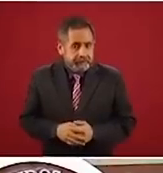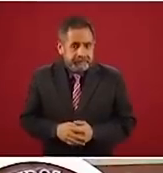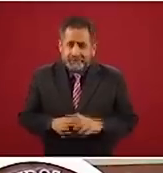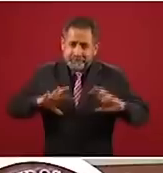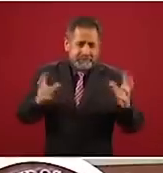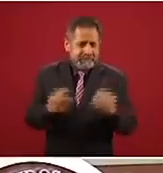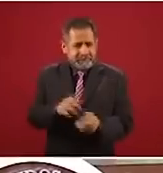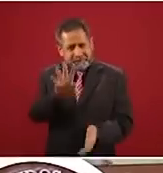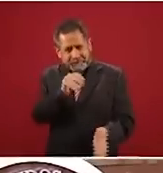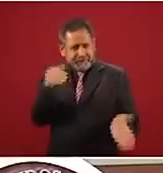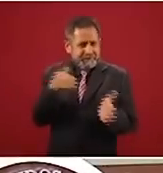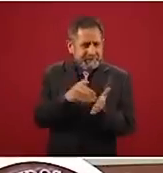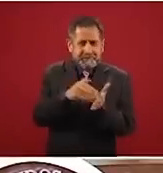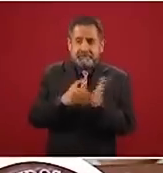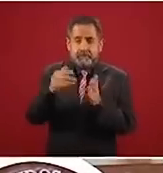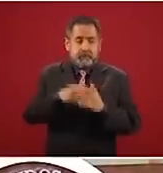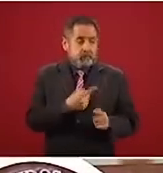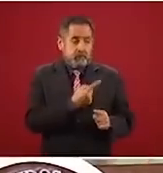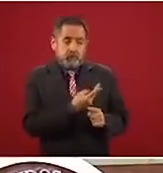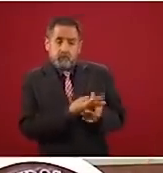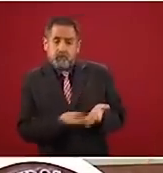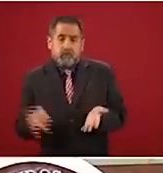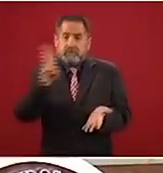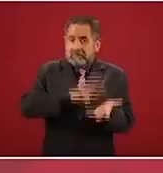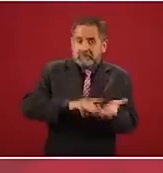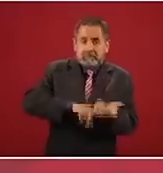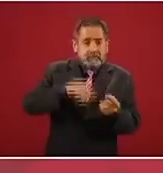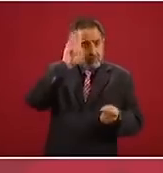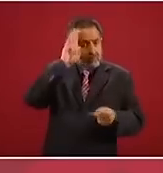90 mil millones, tres veces más de lo estimado.